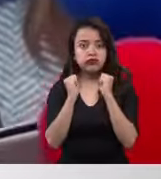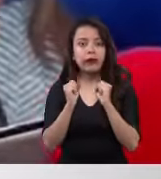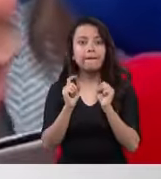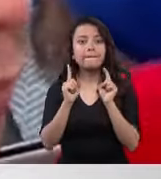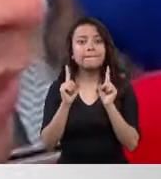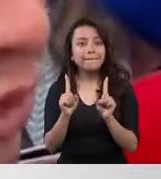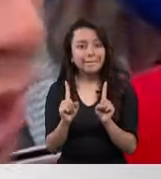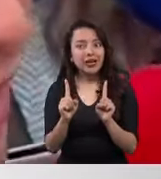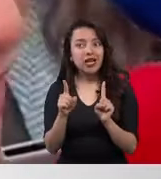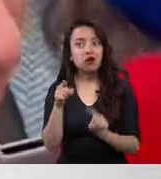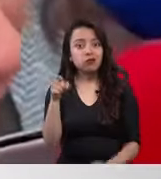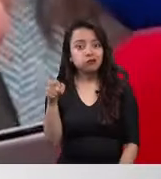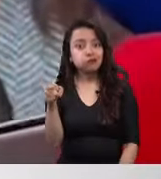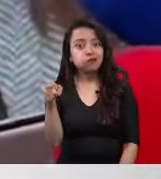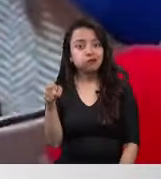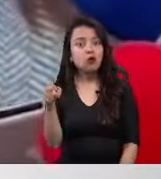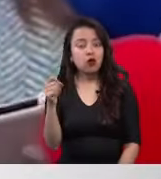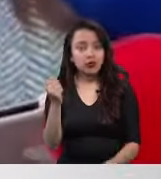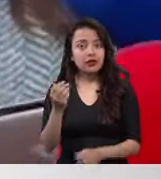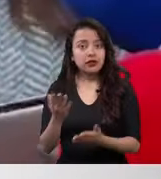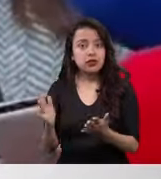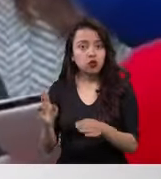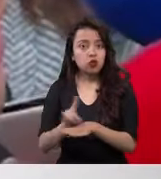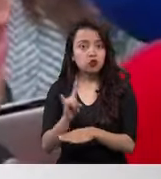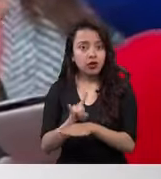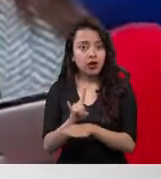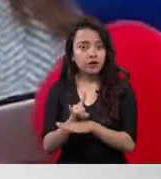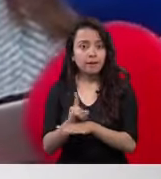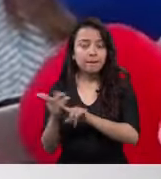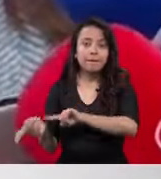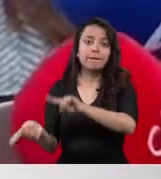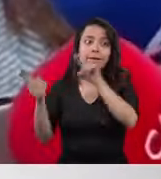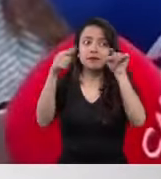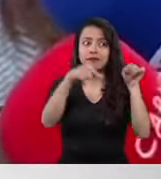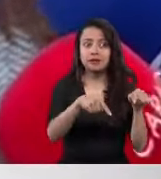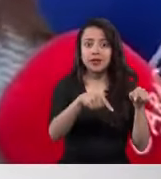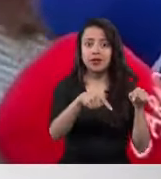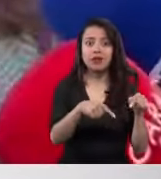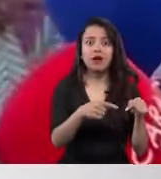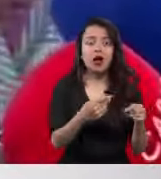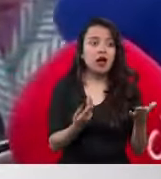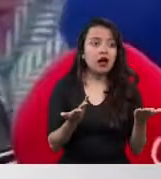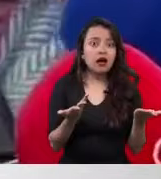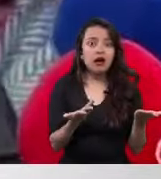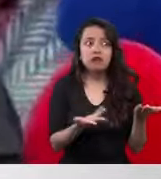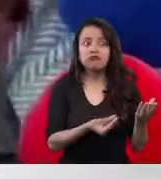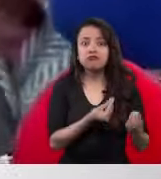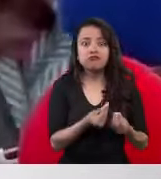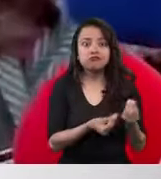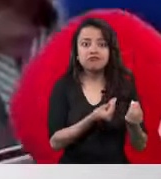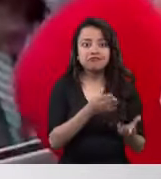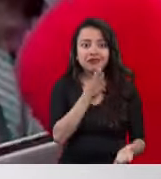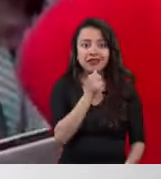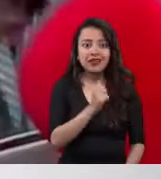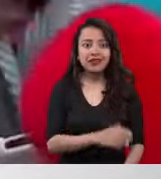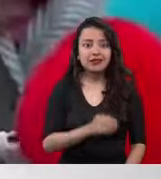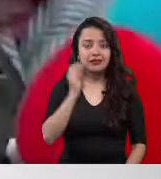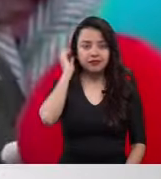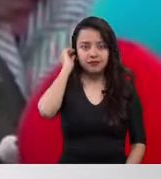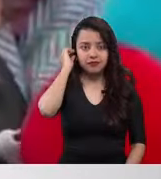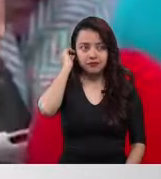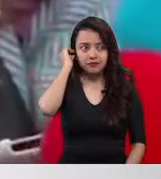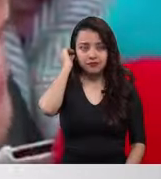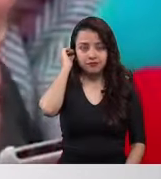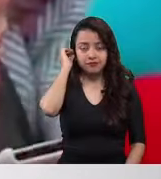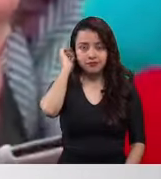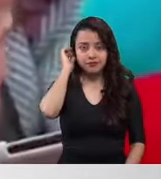en términos generales funcionaron. Mientras que lo de las horas máquina es un desangre. Eso es, y yo lo he dicho antes, eso es la casa de